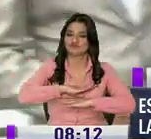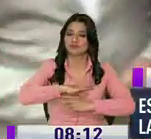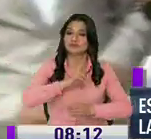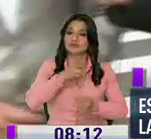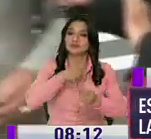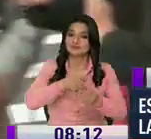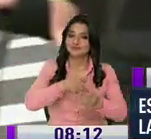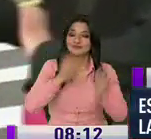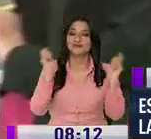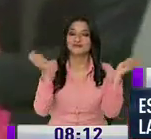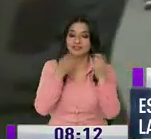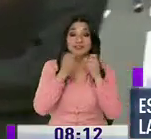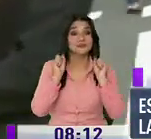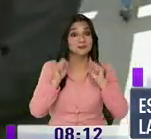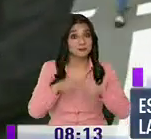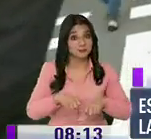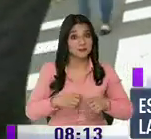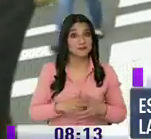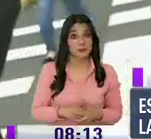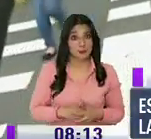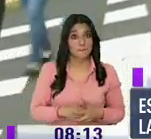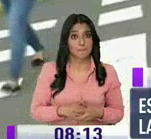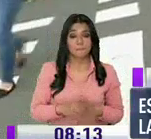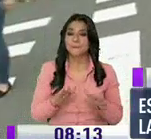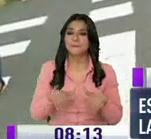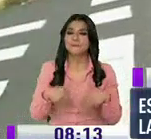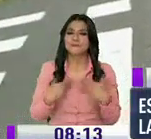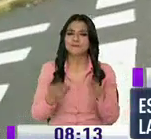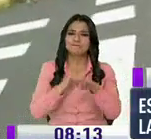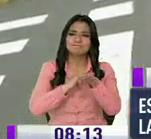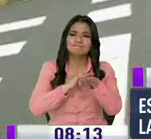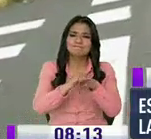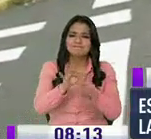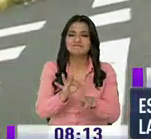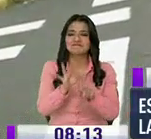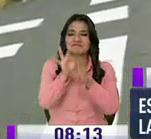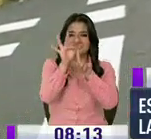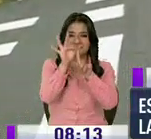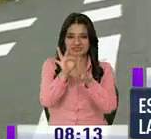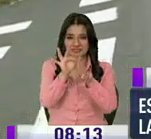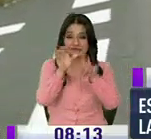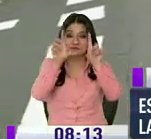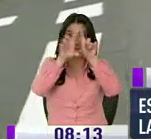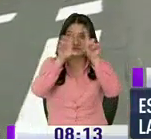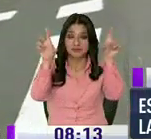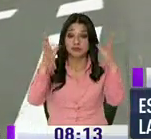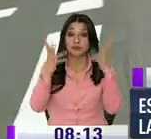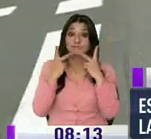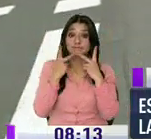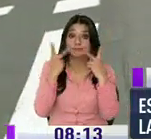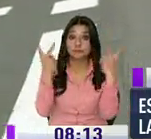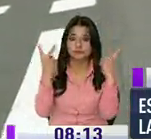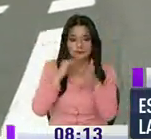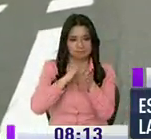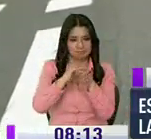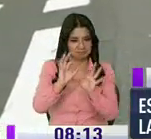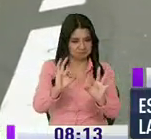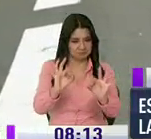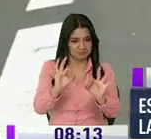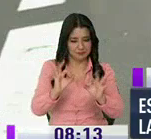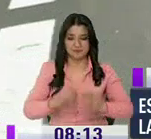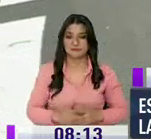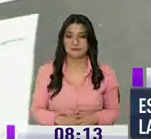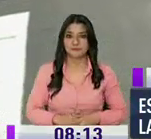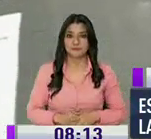en las fiestas. Y hacerlo con una invitación muy afectuosa de parte de la empresa de obras públicas, en el